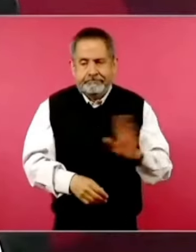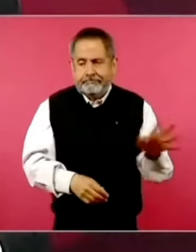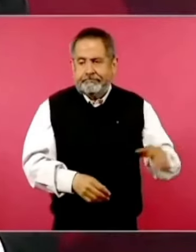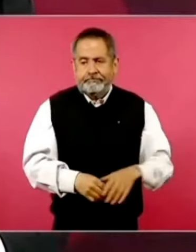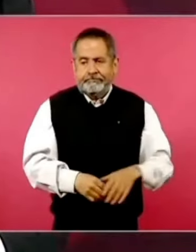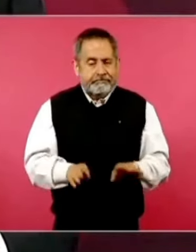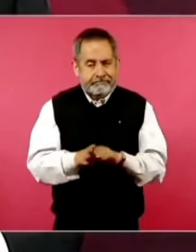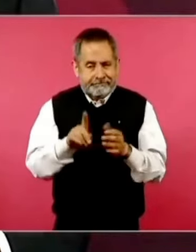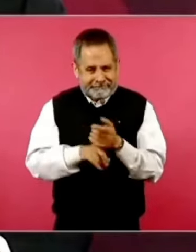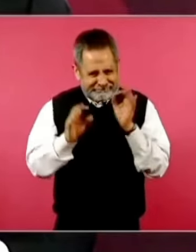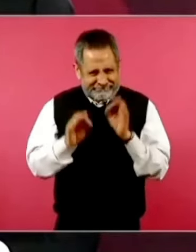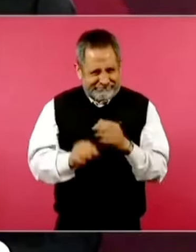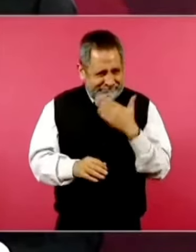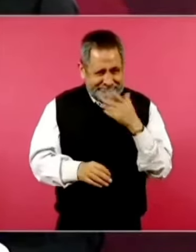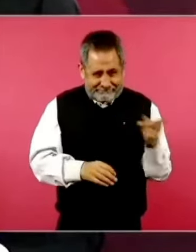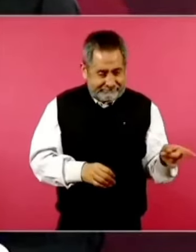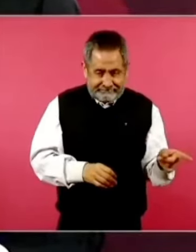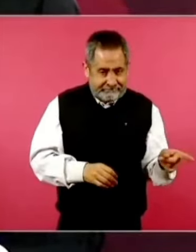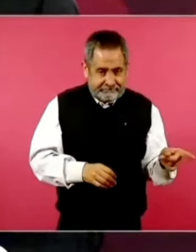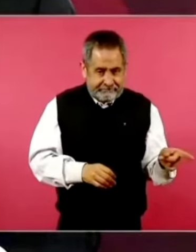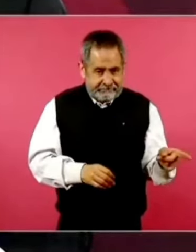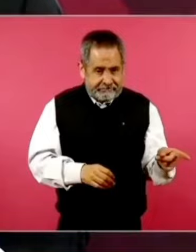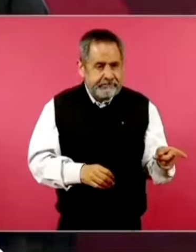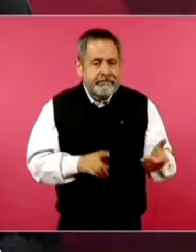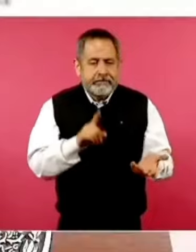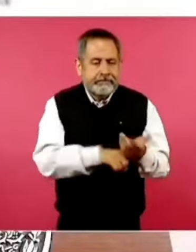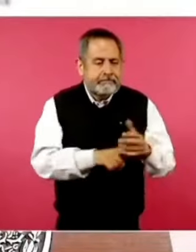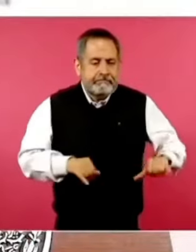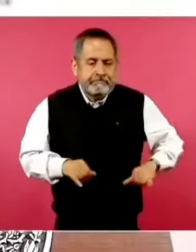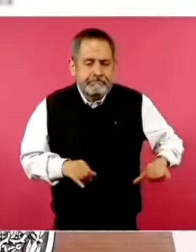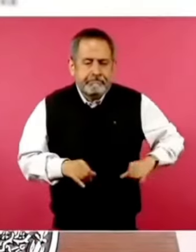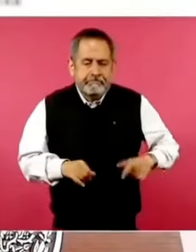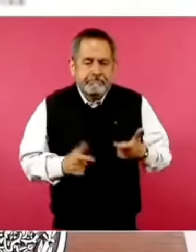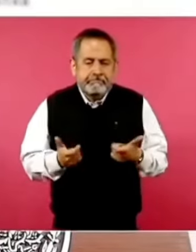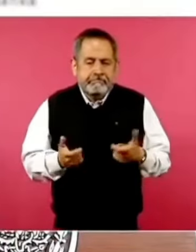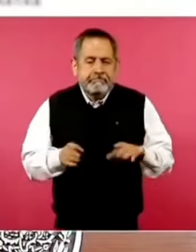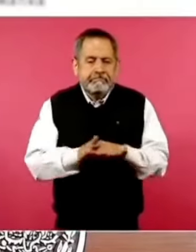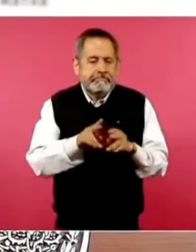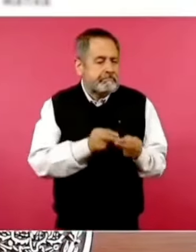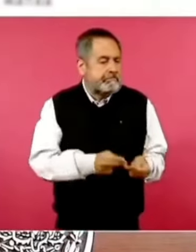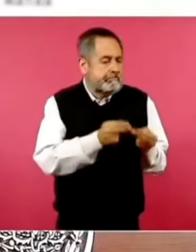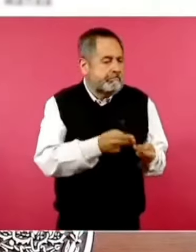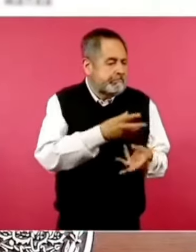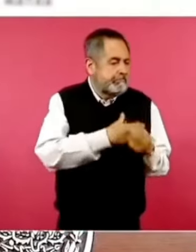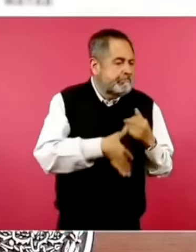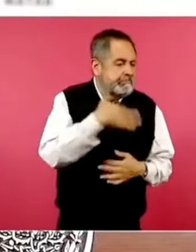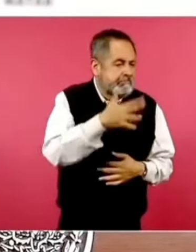era el interés de la energía limpia era el interés por los negocios